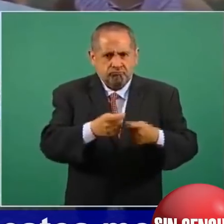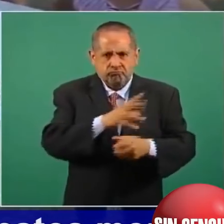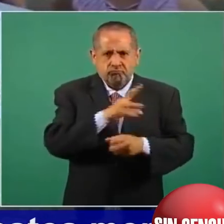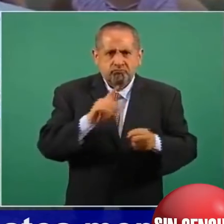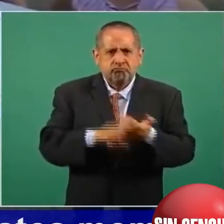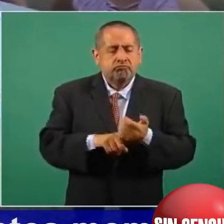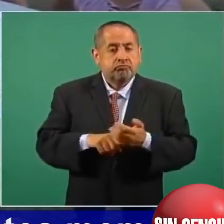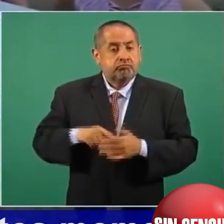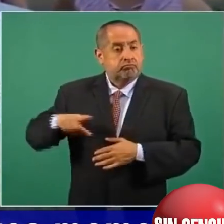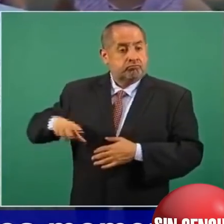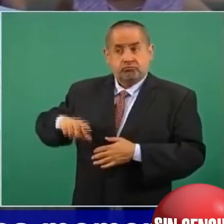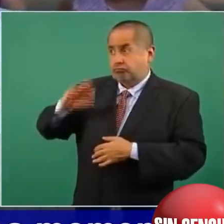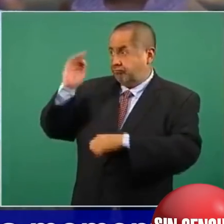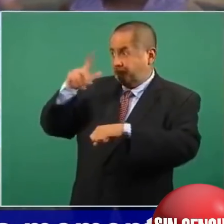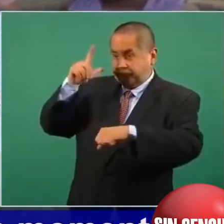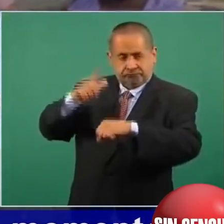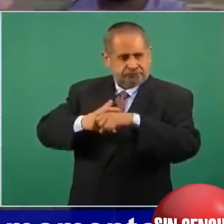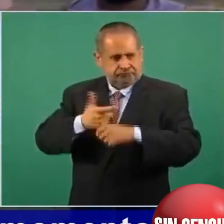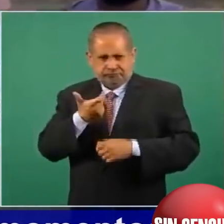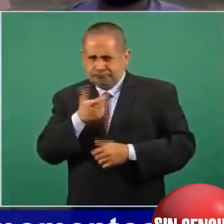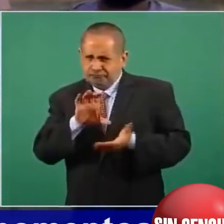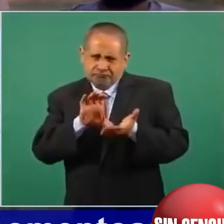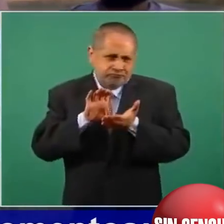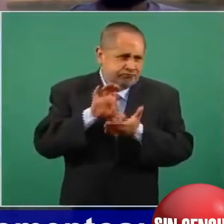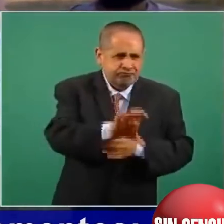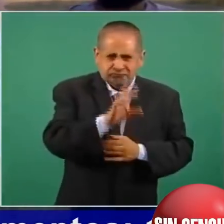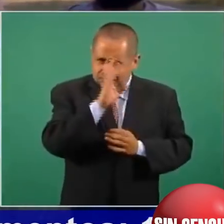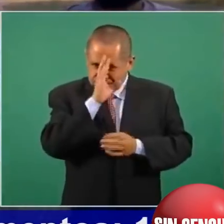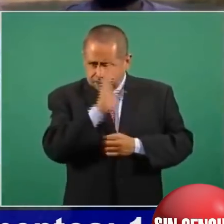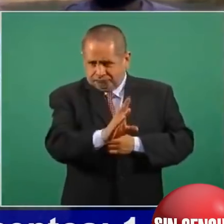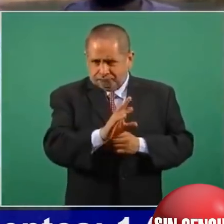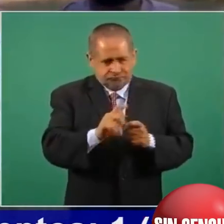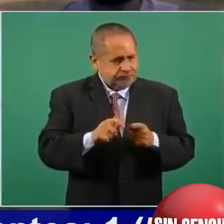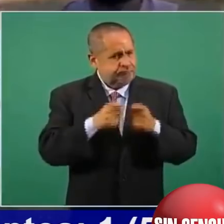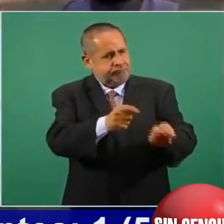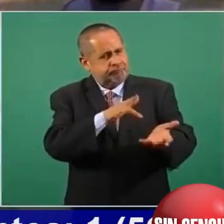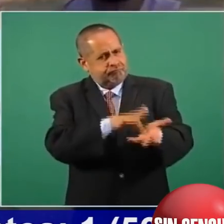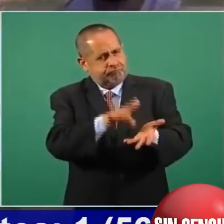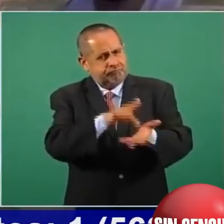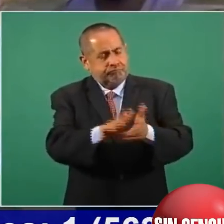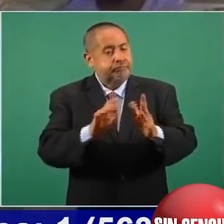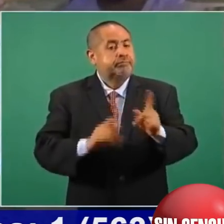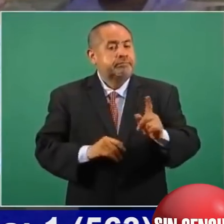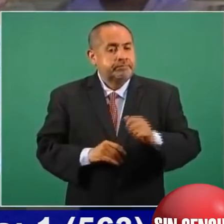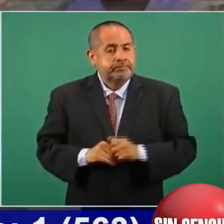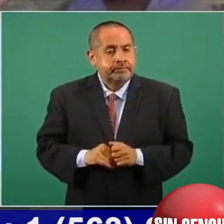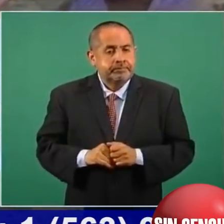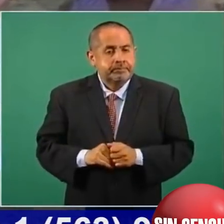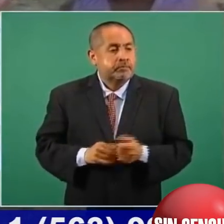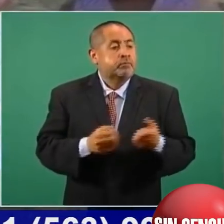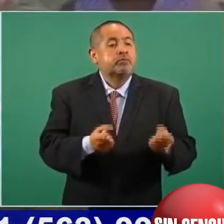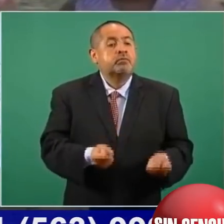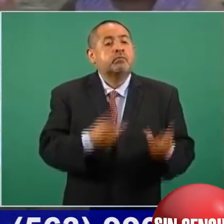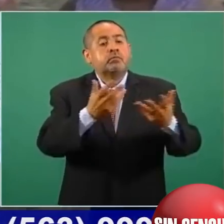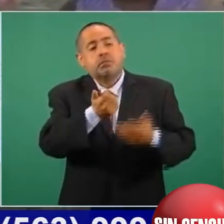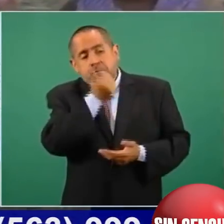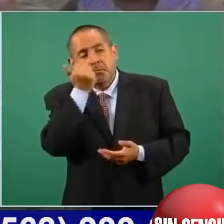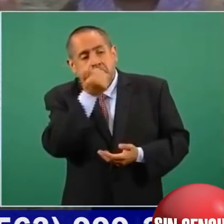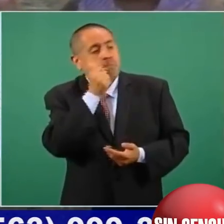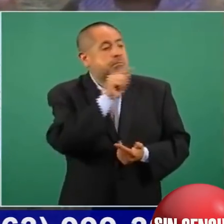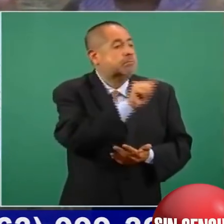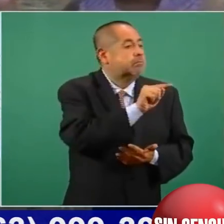la tesorería de la Federación de manera directa sus apoyos. Depende al número de alumnos que